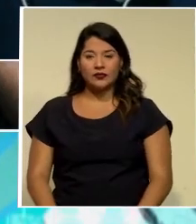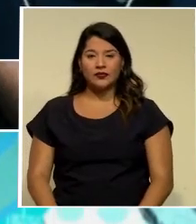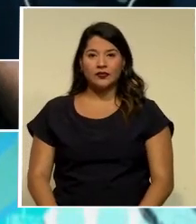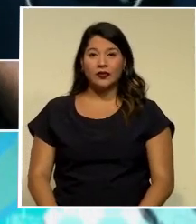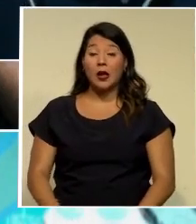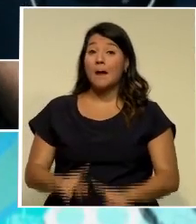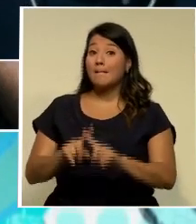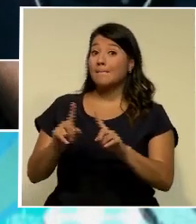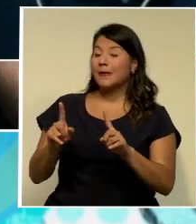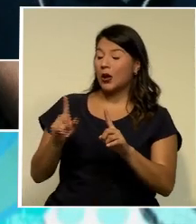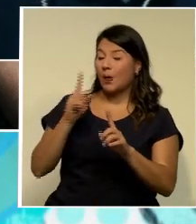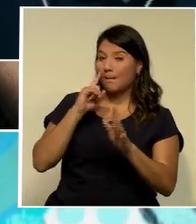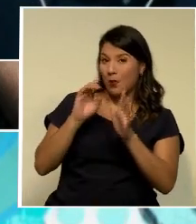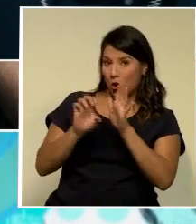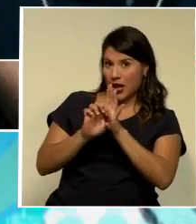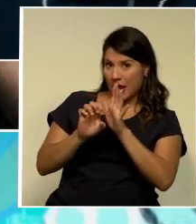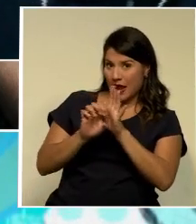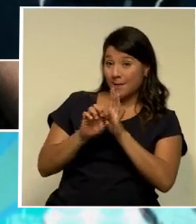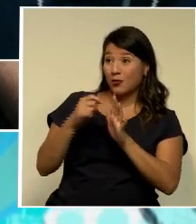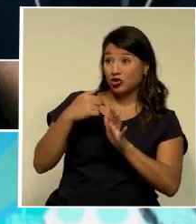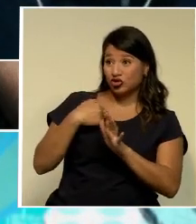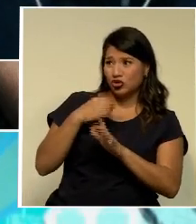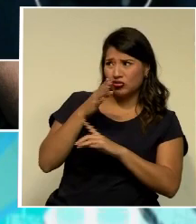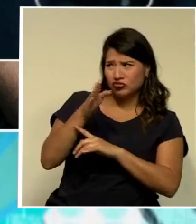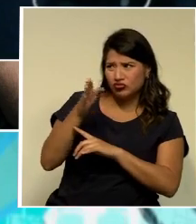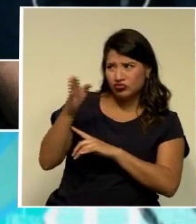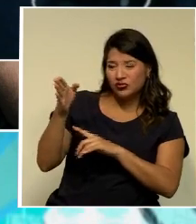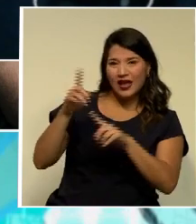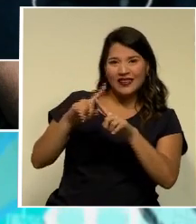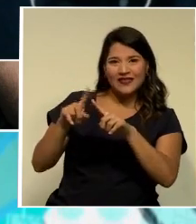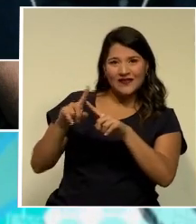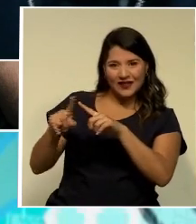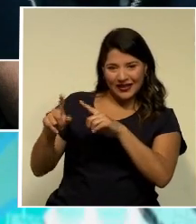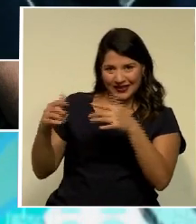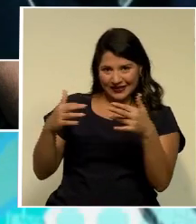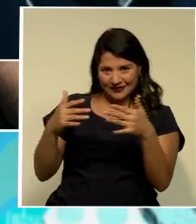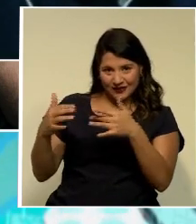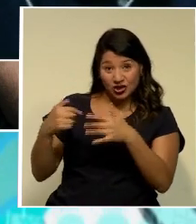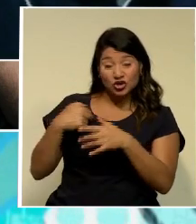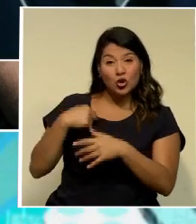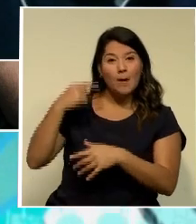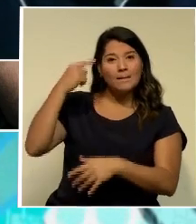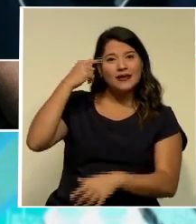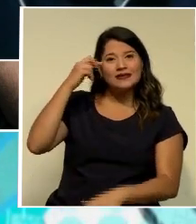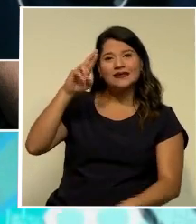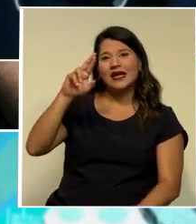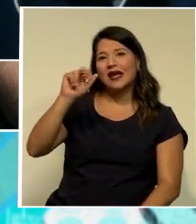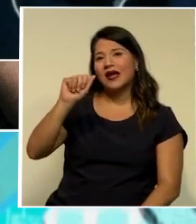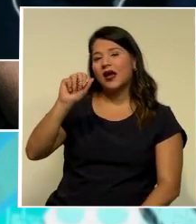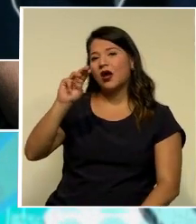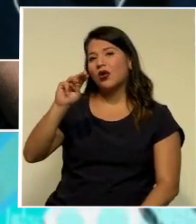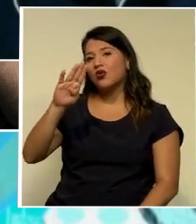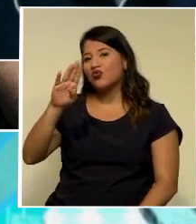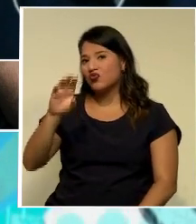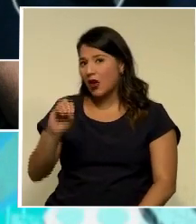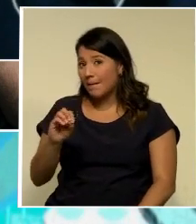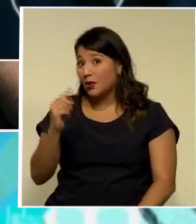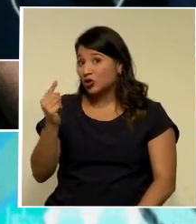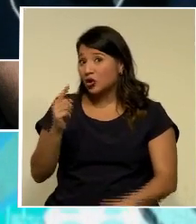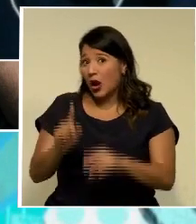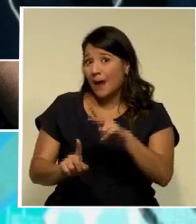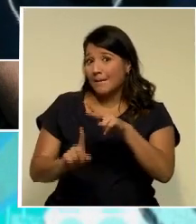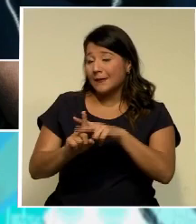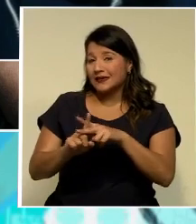Pero te digo que, por ejemplo, yo que he estado en varios conflictos armados, yo creí que Rambo era un personaje de la televisión